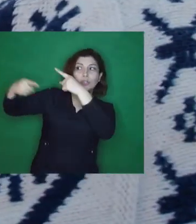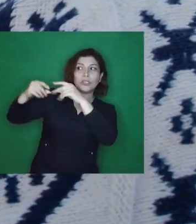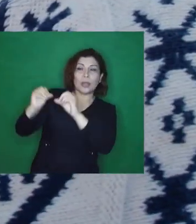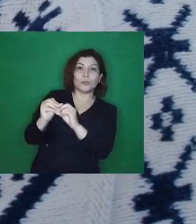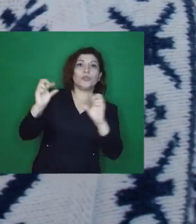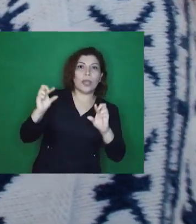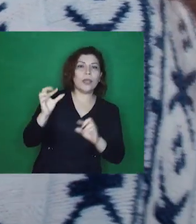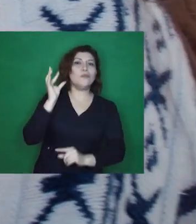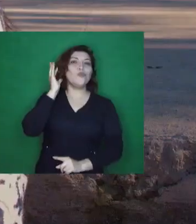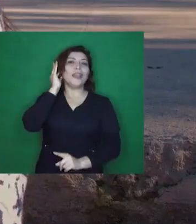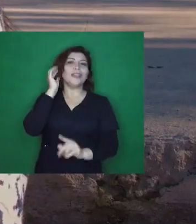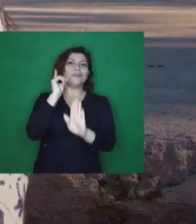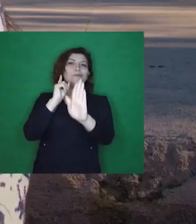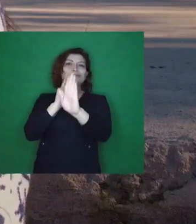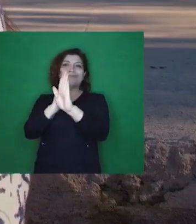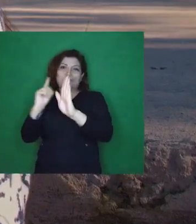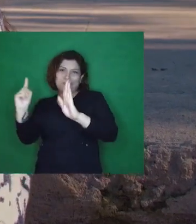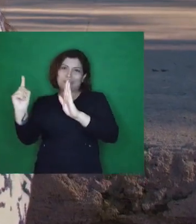¡Gracias!